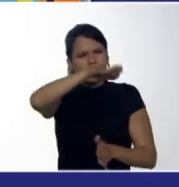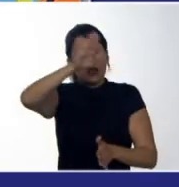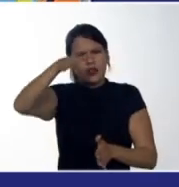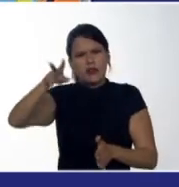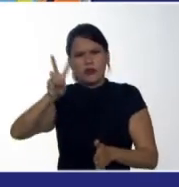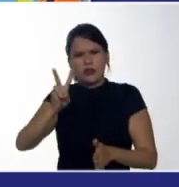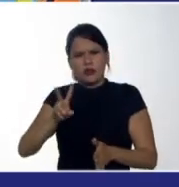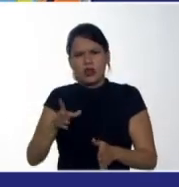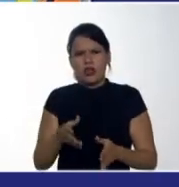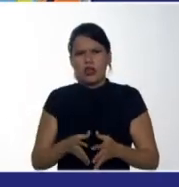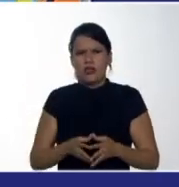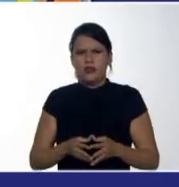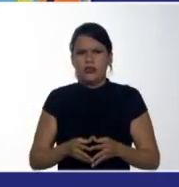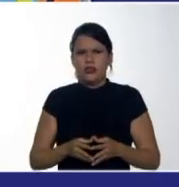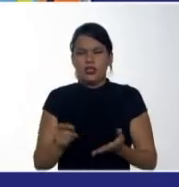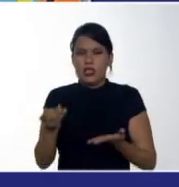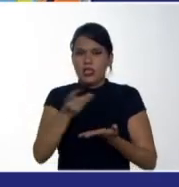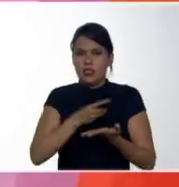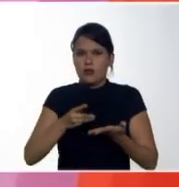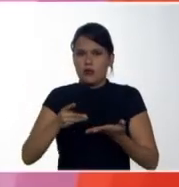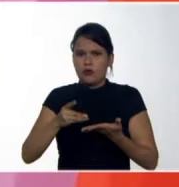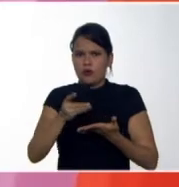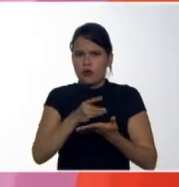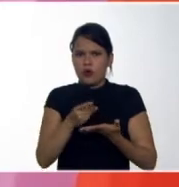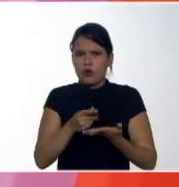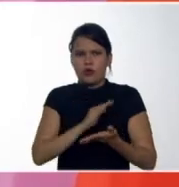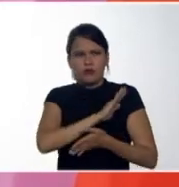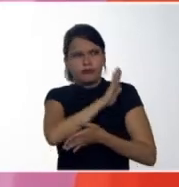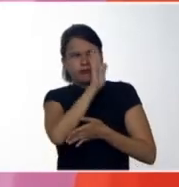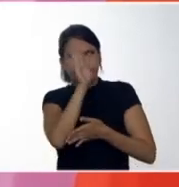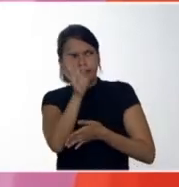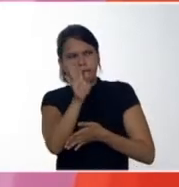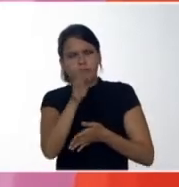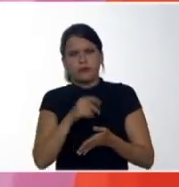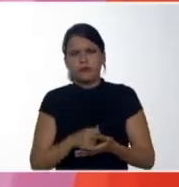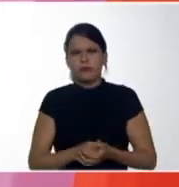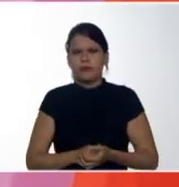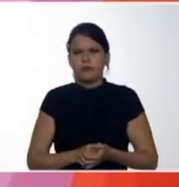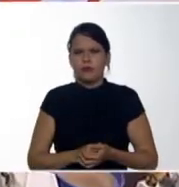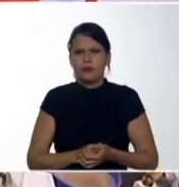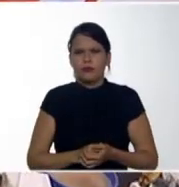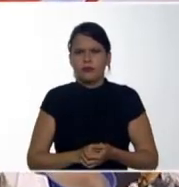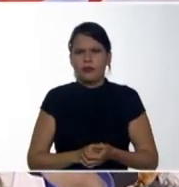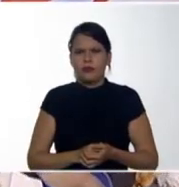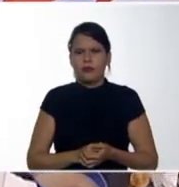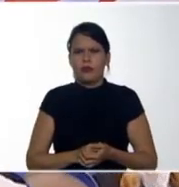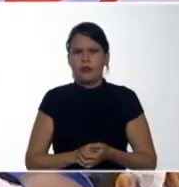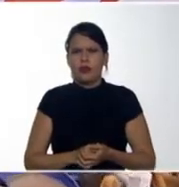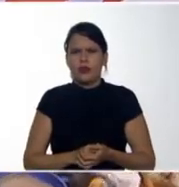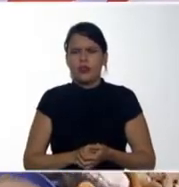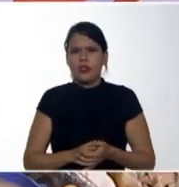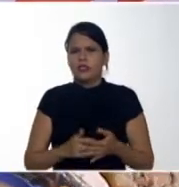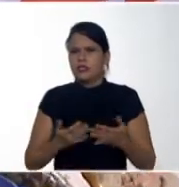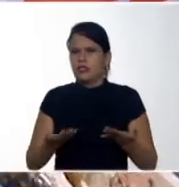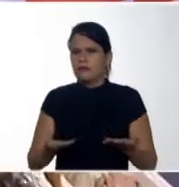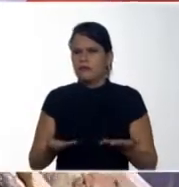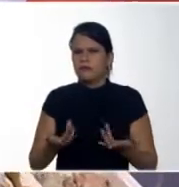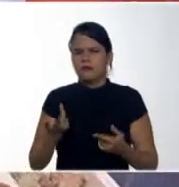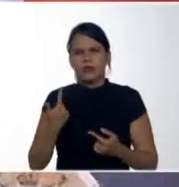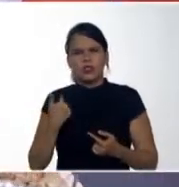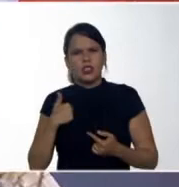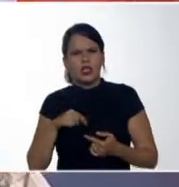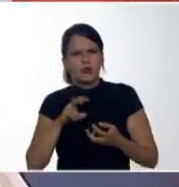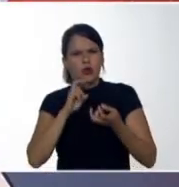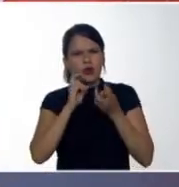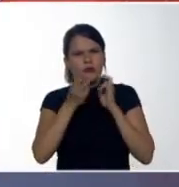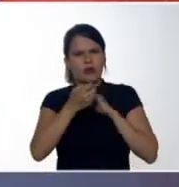un modelo terrestre, cualquiera de los que mencionamos anteriormente. Entonces, ya tenemos los